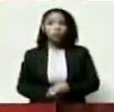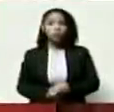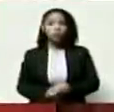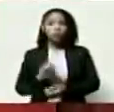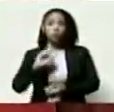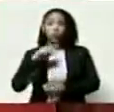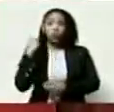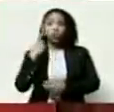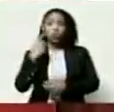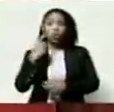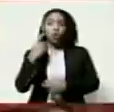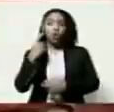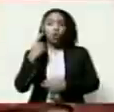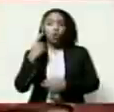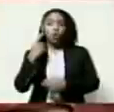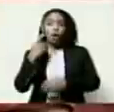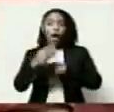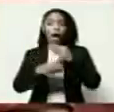no solo se constituye, debe ser,